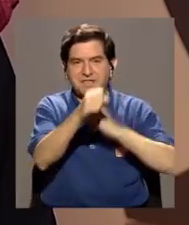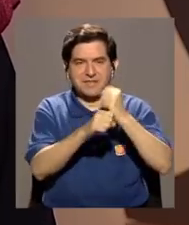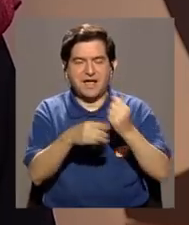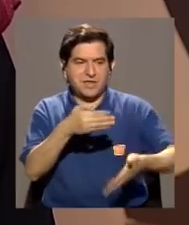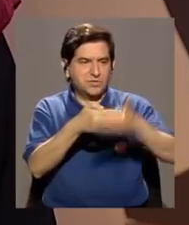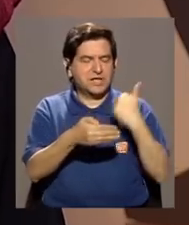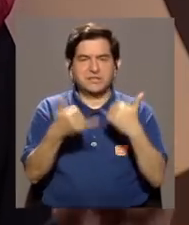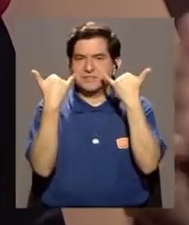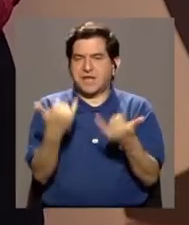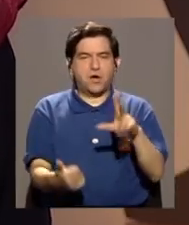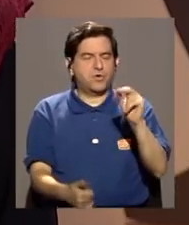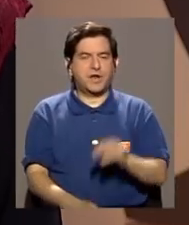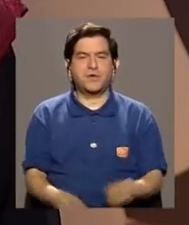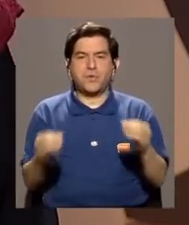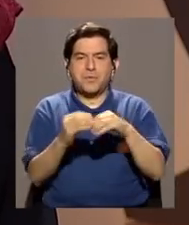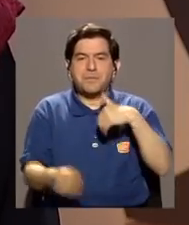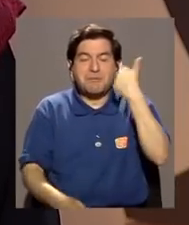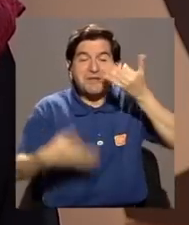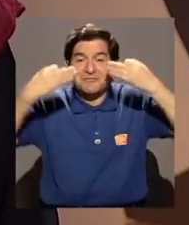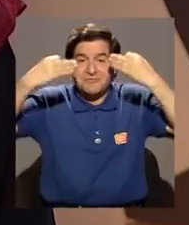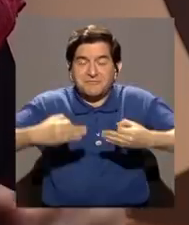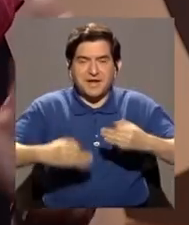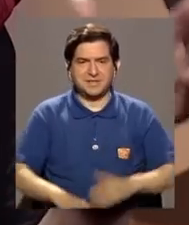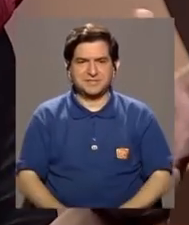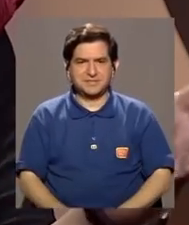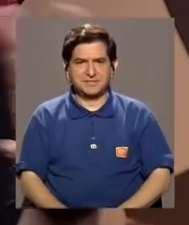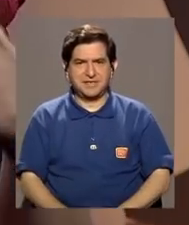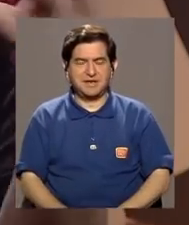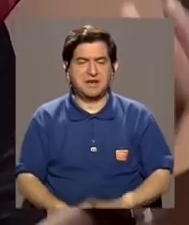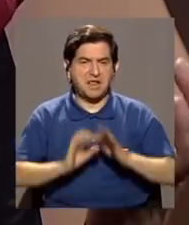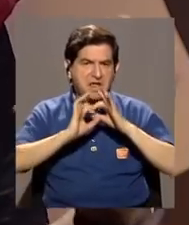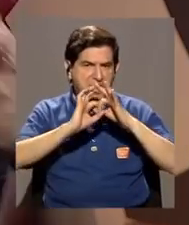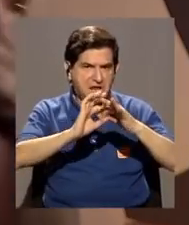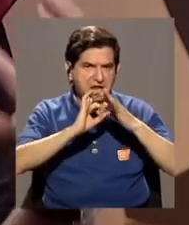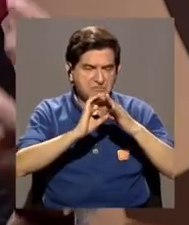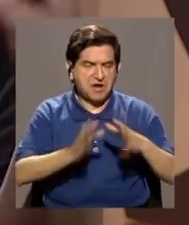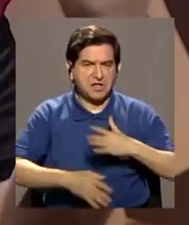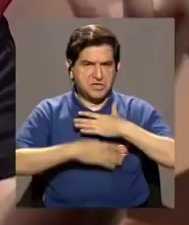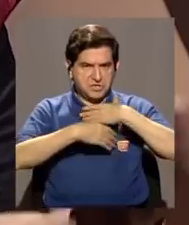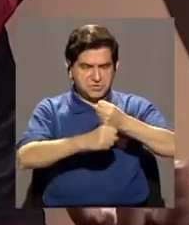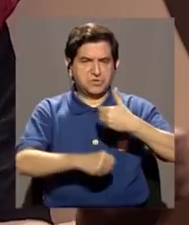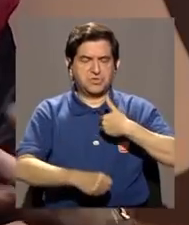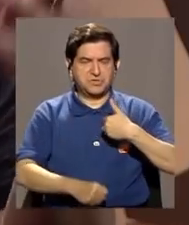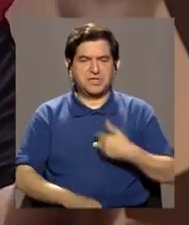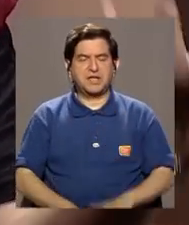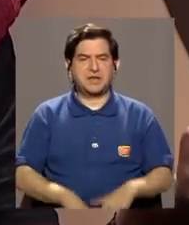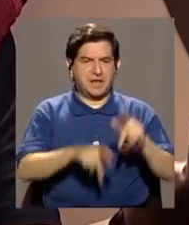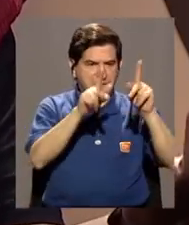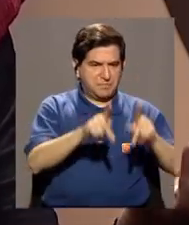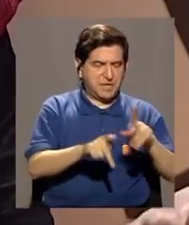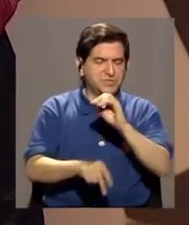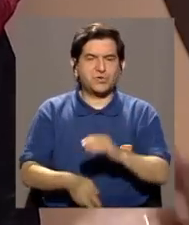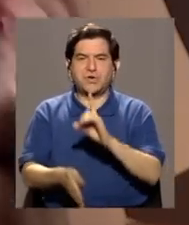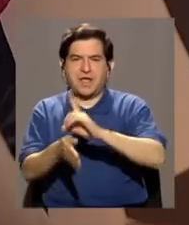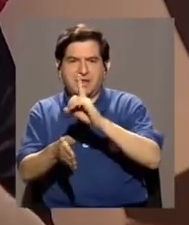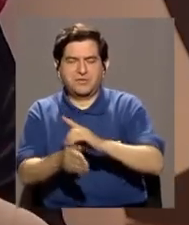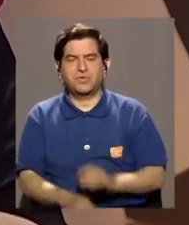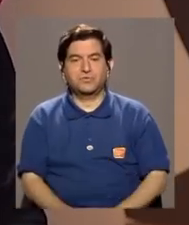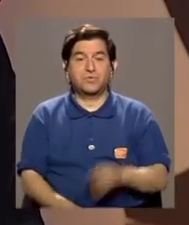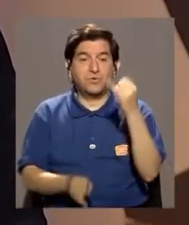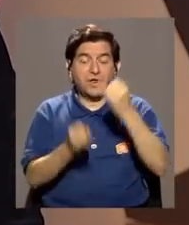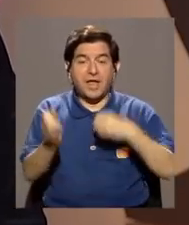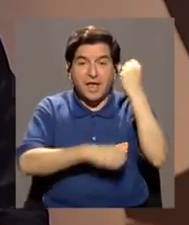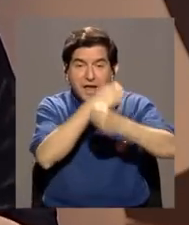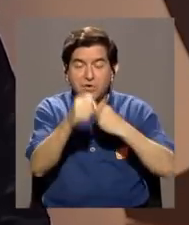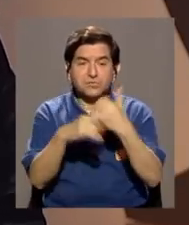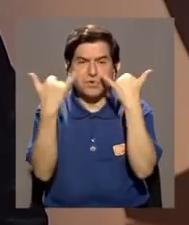años era mucho más sencillo tomar esta decisión en el plano de la relación de confianza entre una paciente y su médico tratando es como es